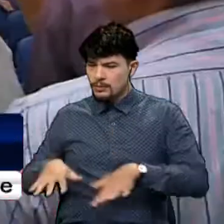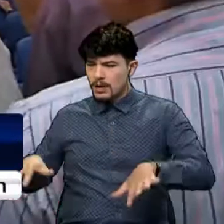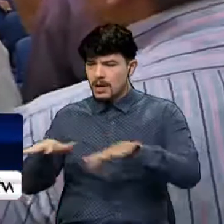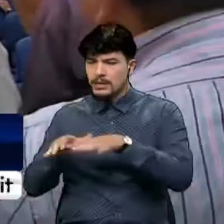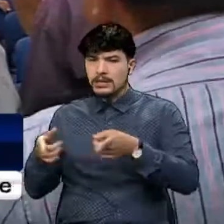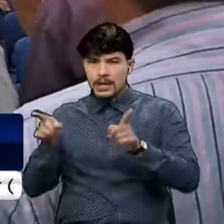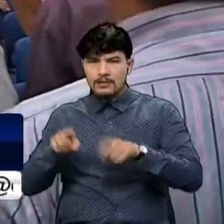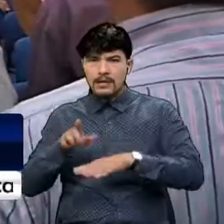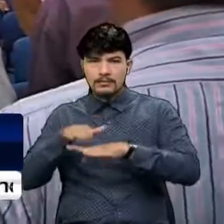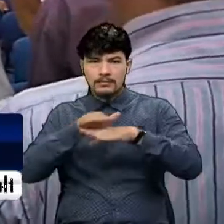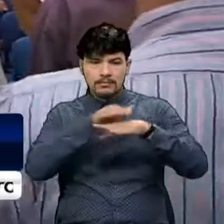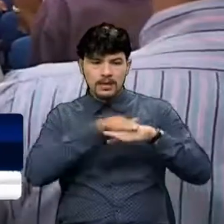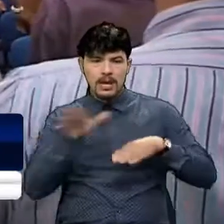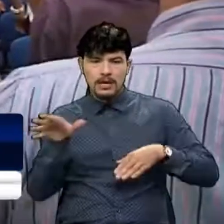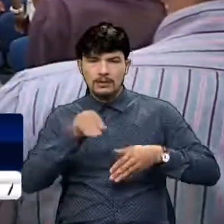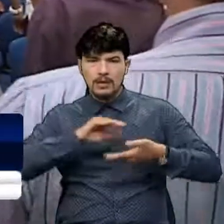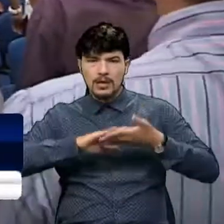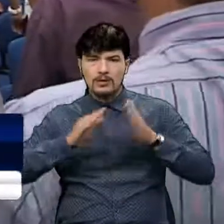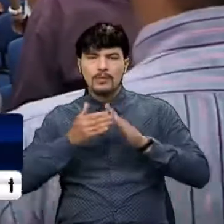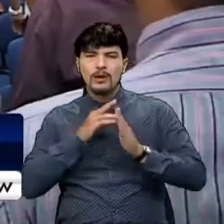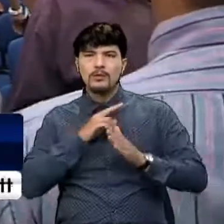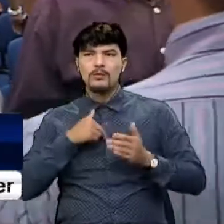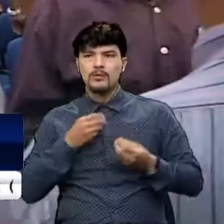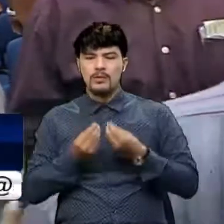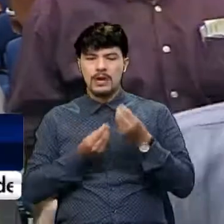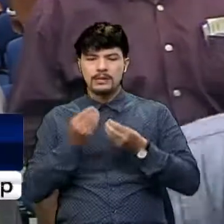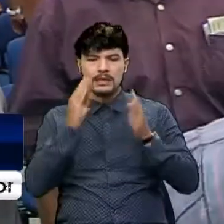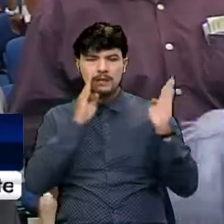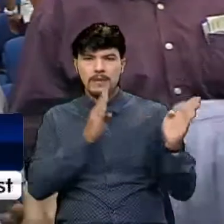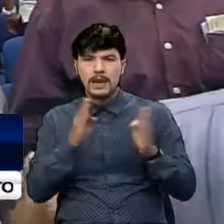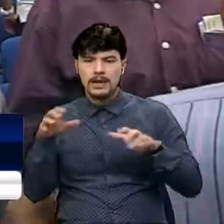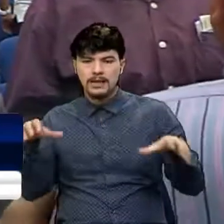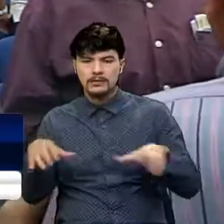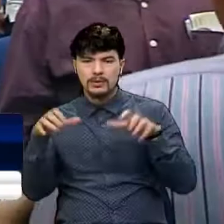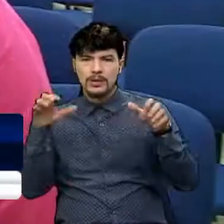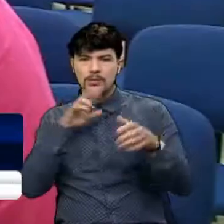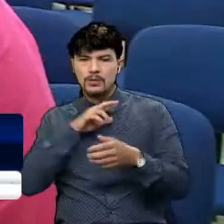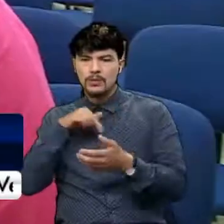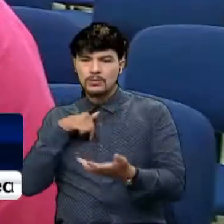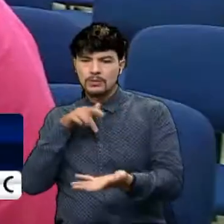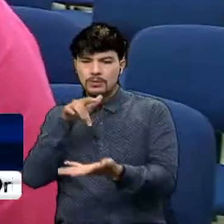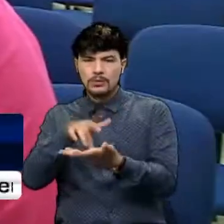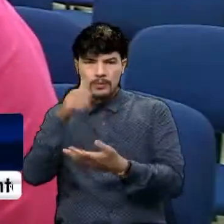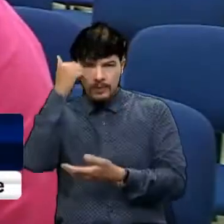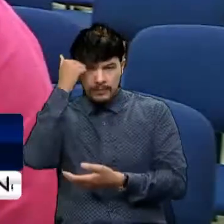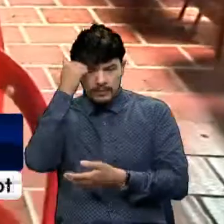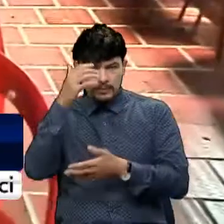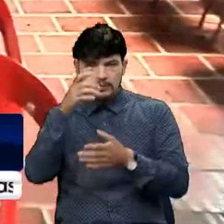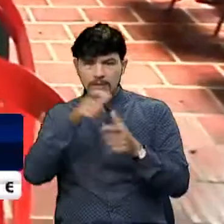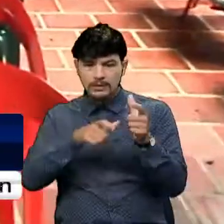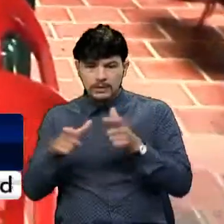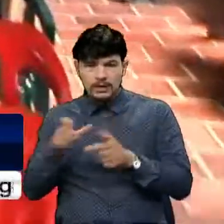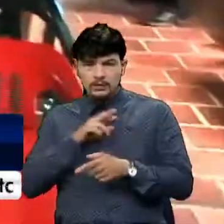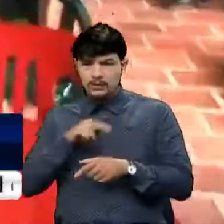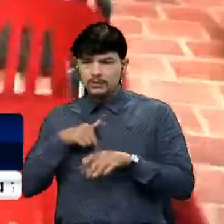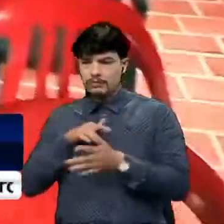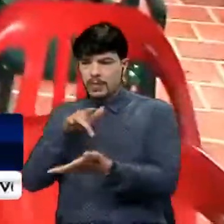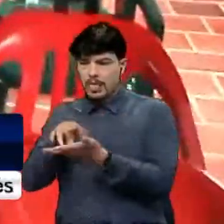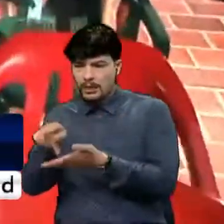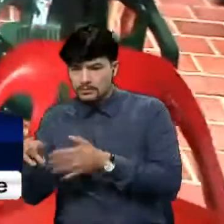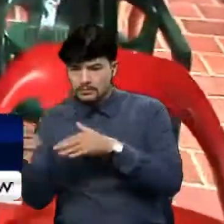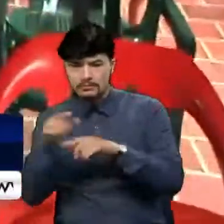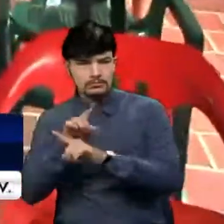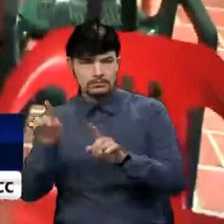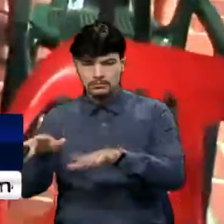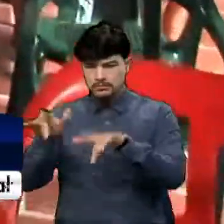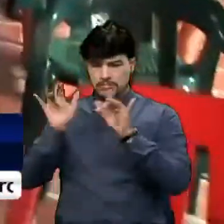igualmente a las comunidades, hoy estamos convocados aquí para hacer el plan de acción y volver a llegar a las comunidades porque nosotros los educadores debemos estar fuera del conflicto. Aunque las autoridades argumentan